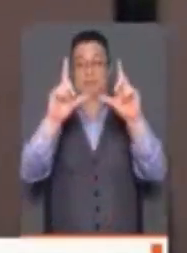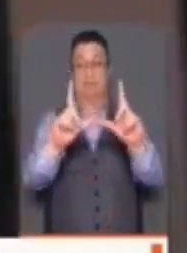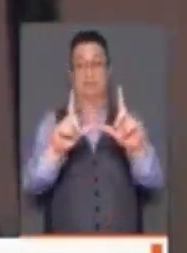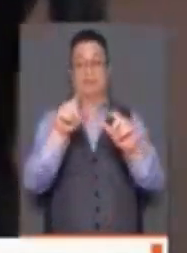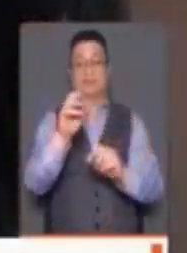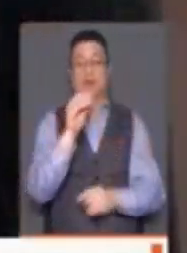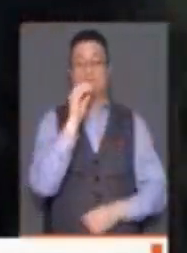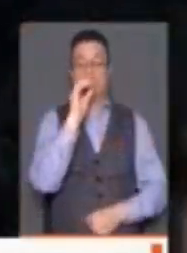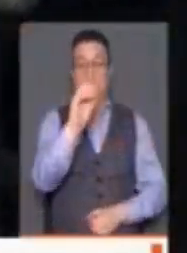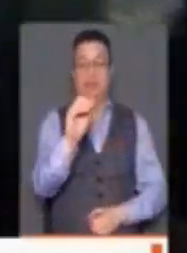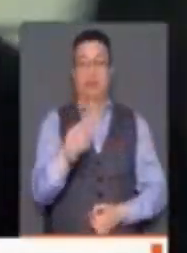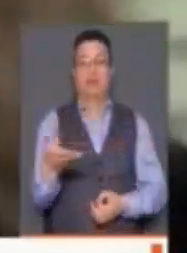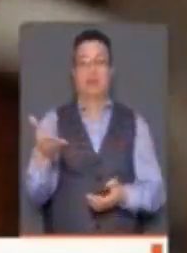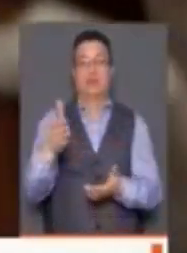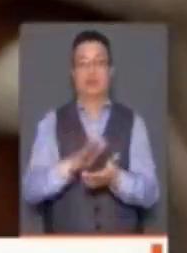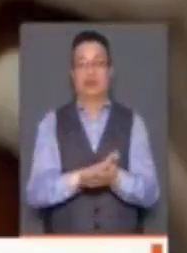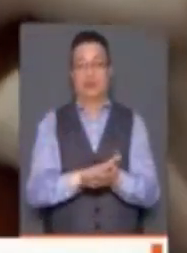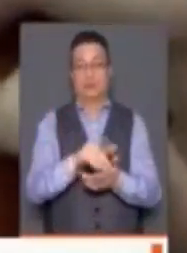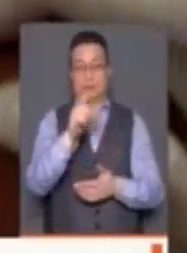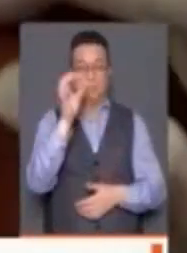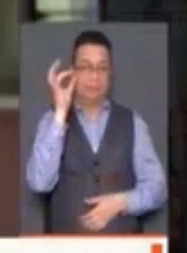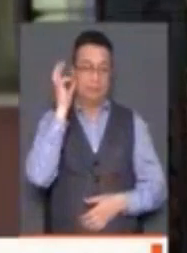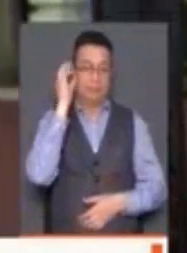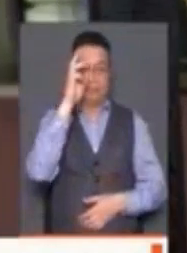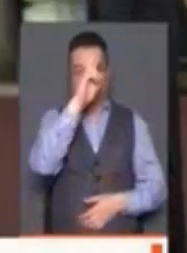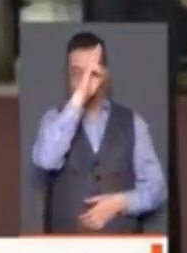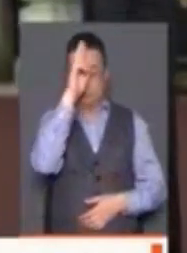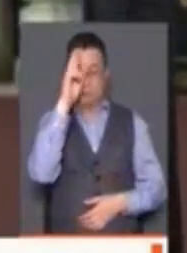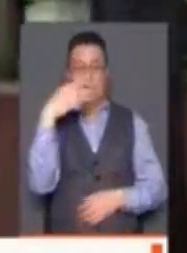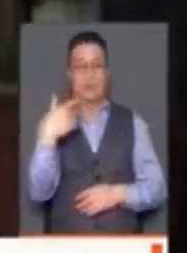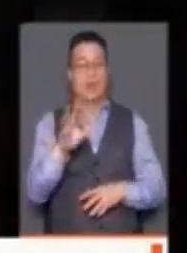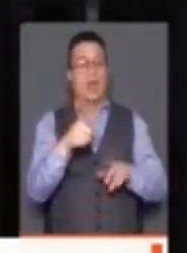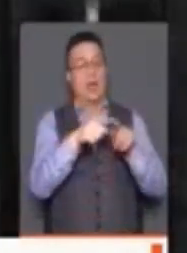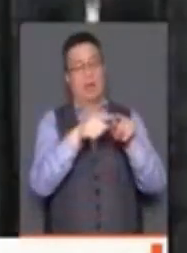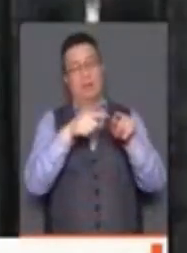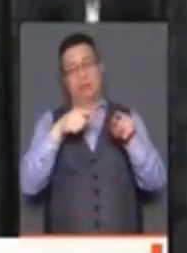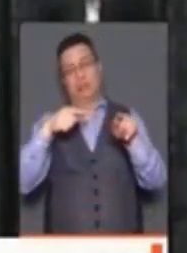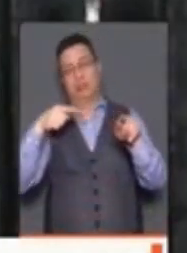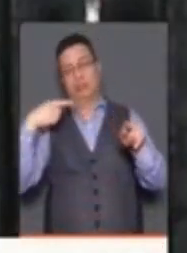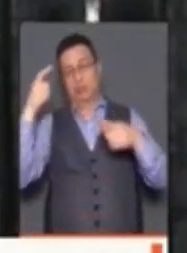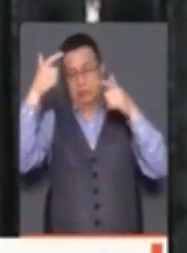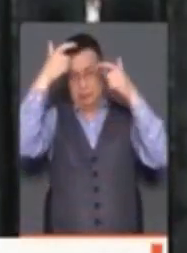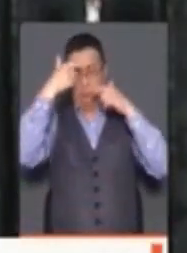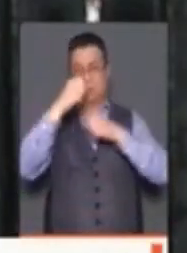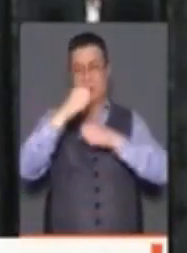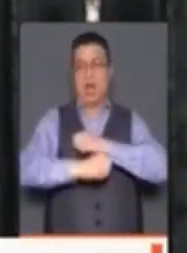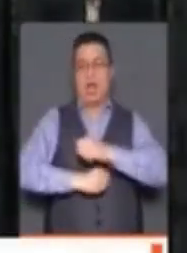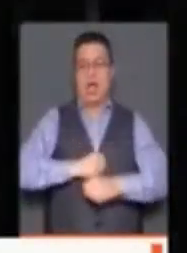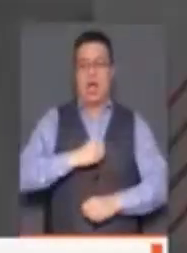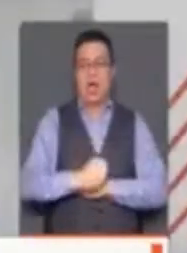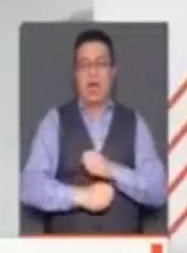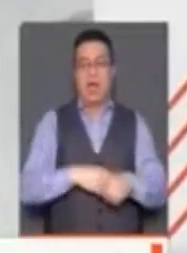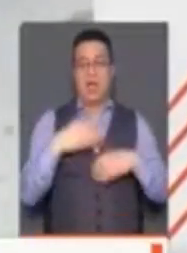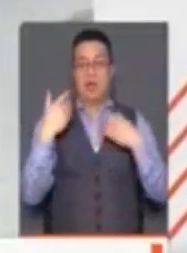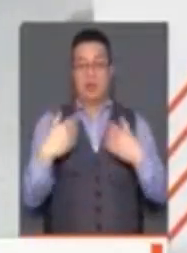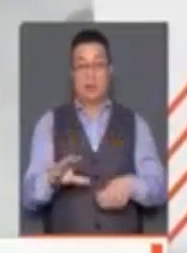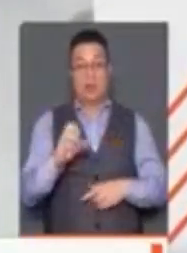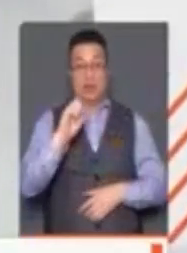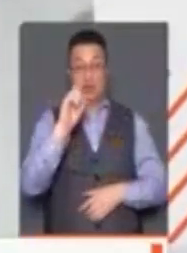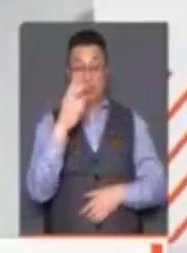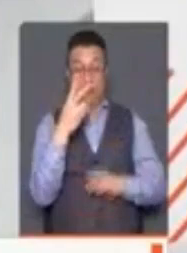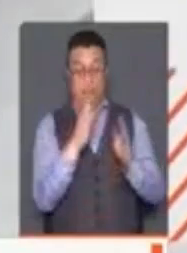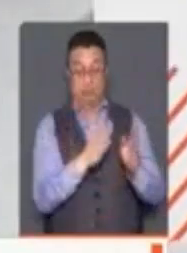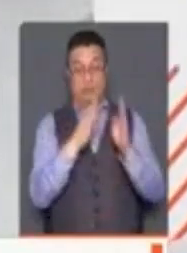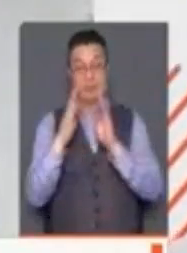muerte de la monarca con el reinado más largo de Gran Bretaña. Con el paso de la segunda era isabelina, marcamos